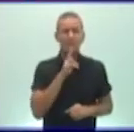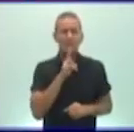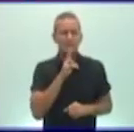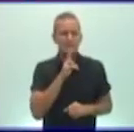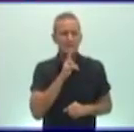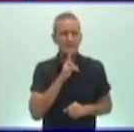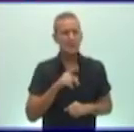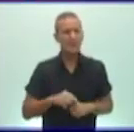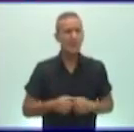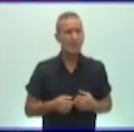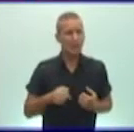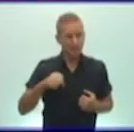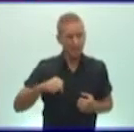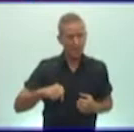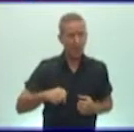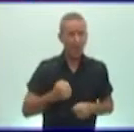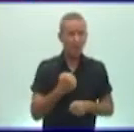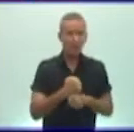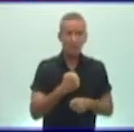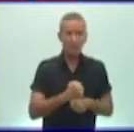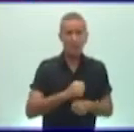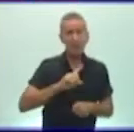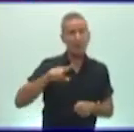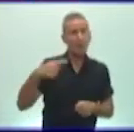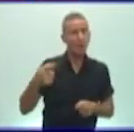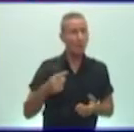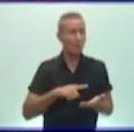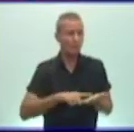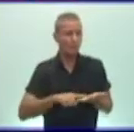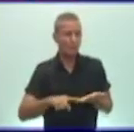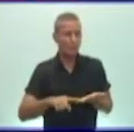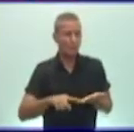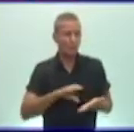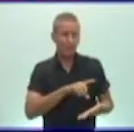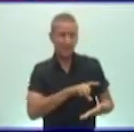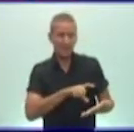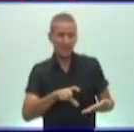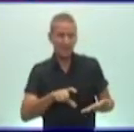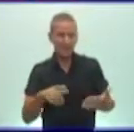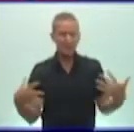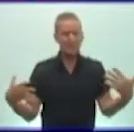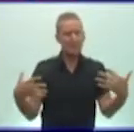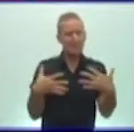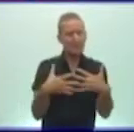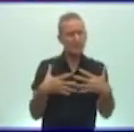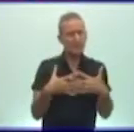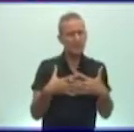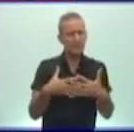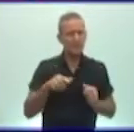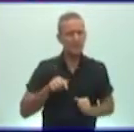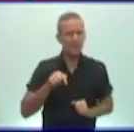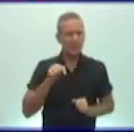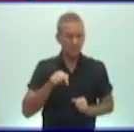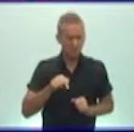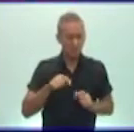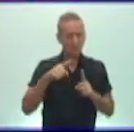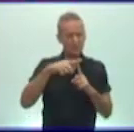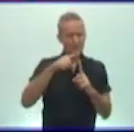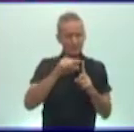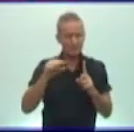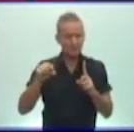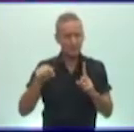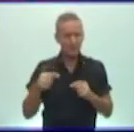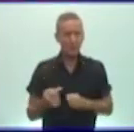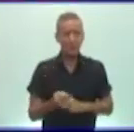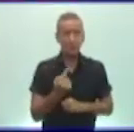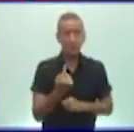que les proponemos para trabajar en la próxima semana textos que están relacionados con esta temática. Uno